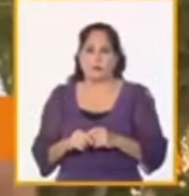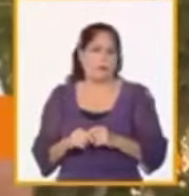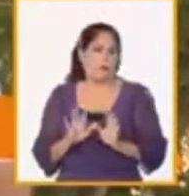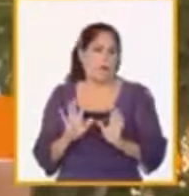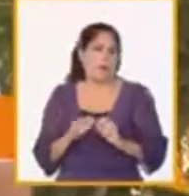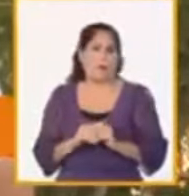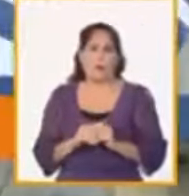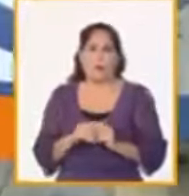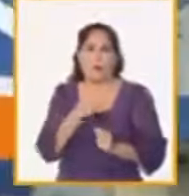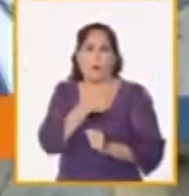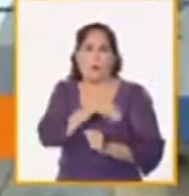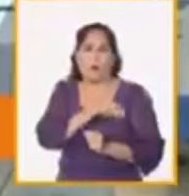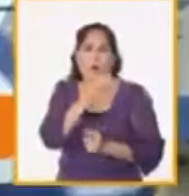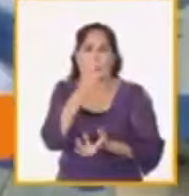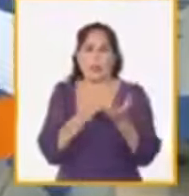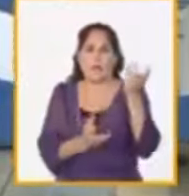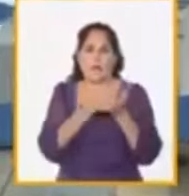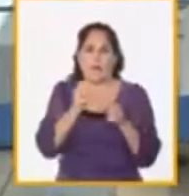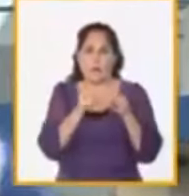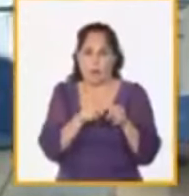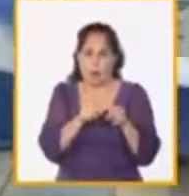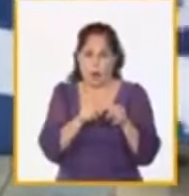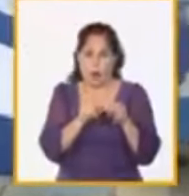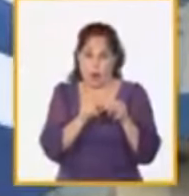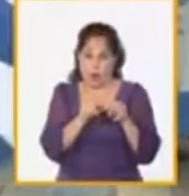Desde los poblados de Cienfuegos, ya sea La Sidra,